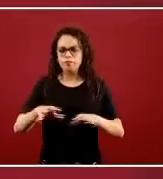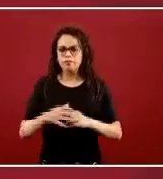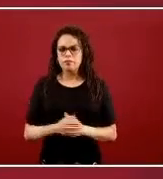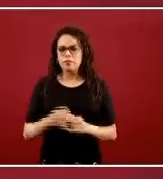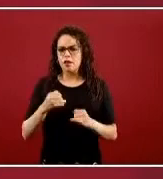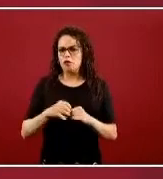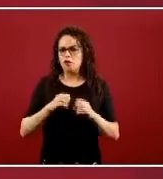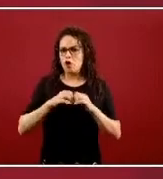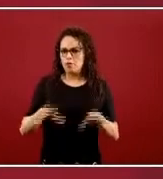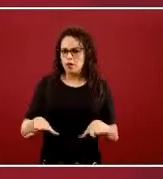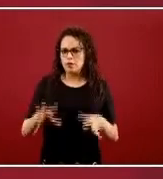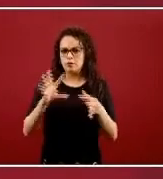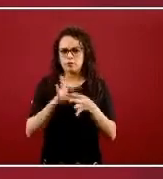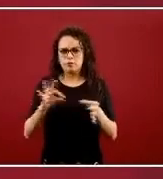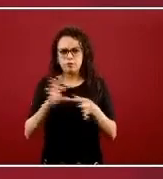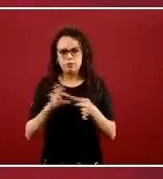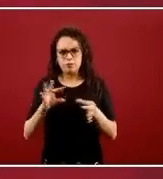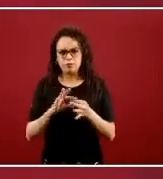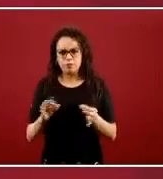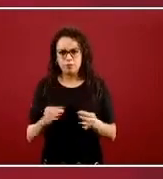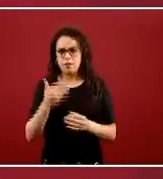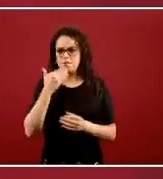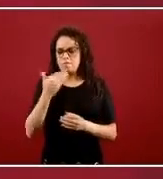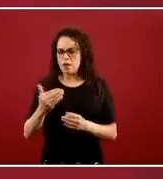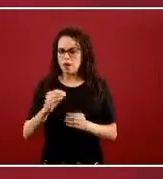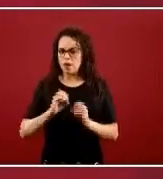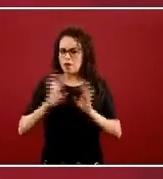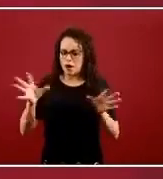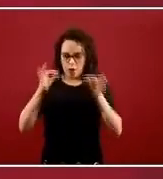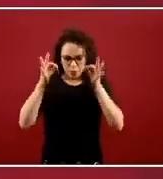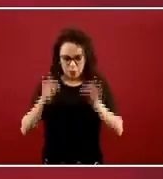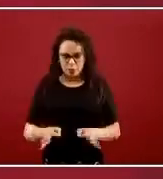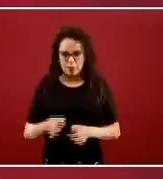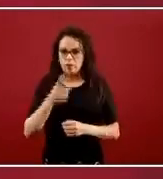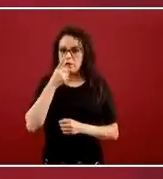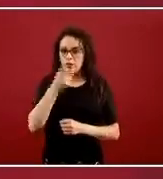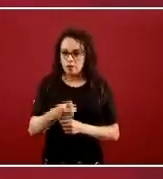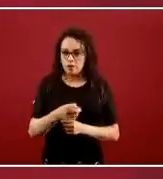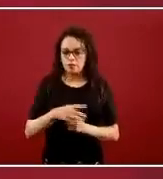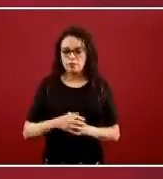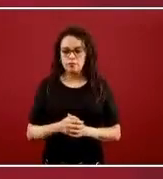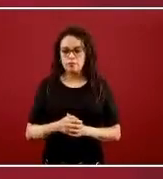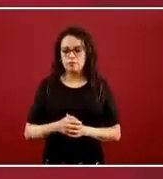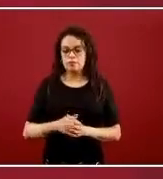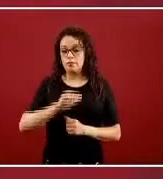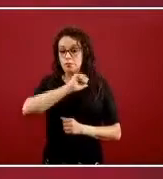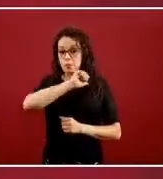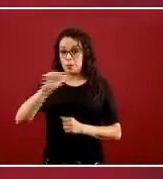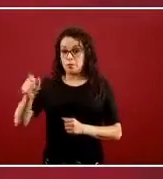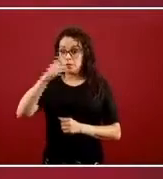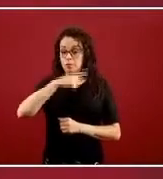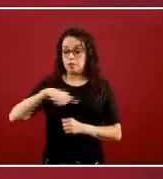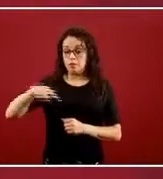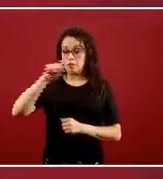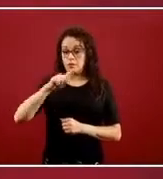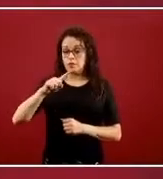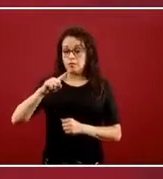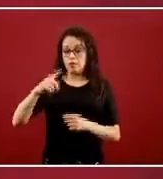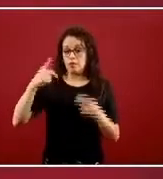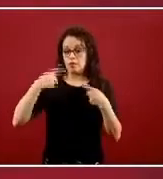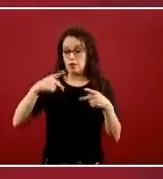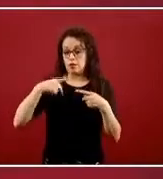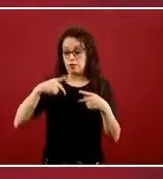técnico explícito que dice: en este momento ninguna autoridad sanitaria competente del